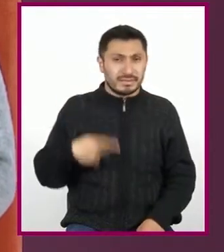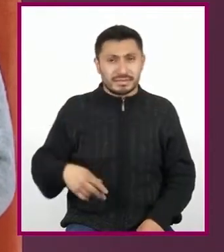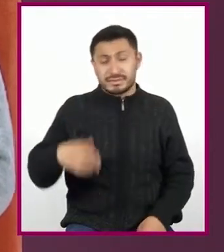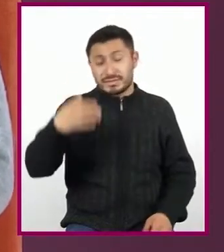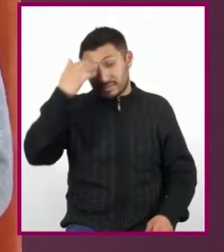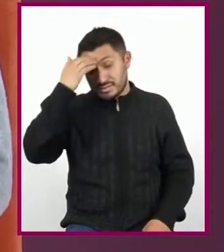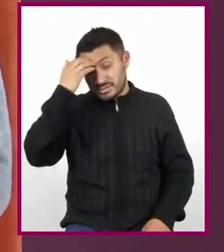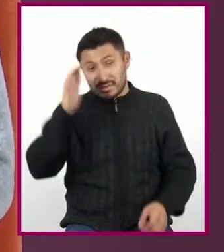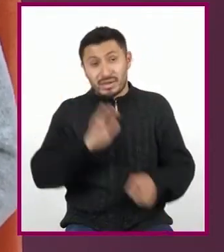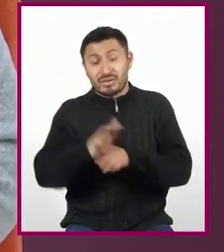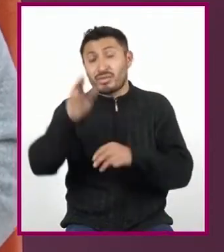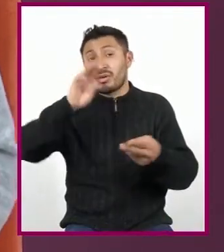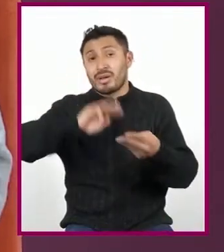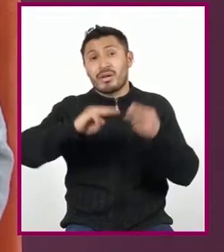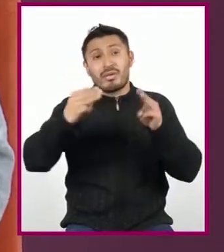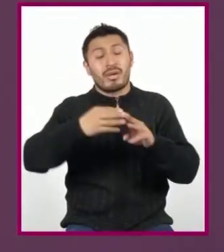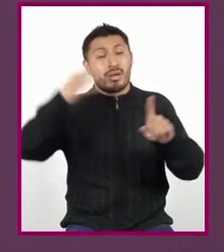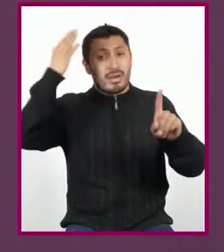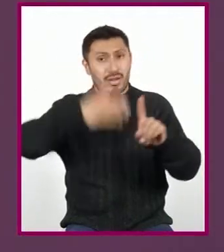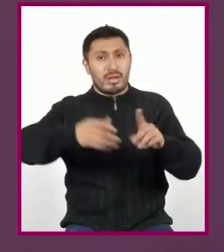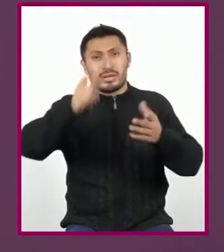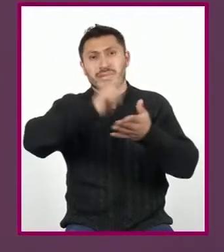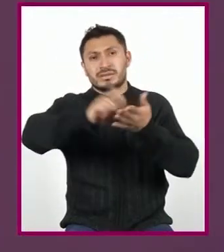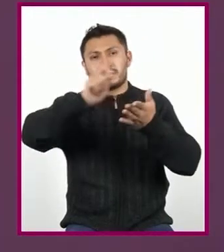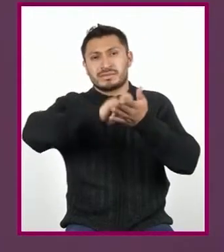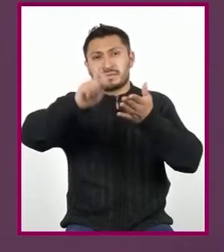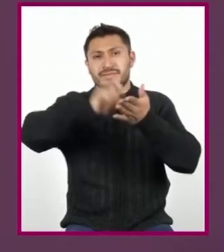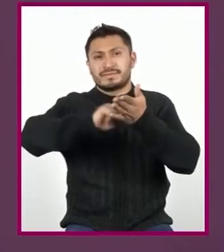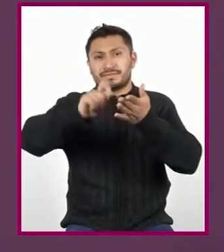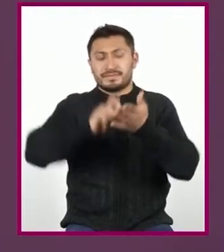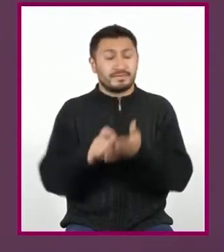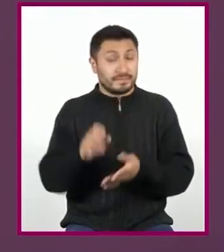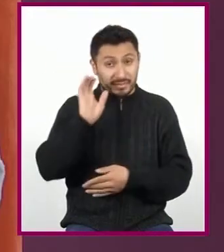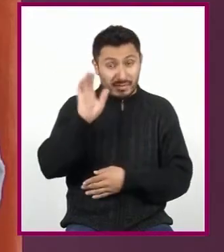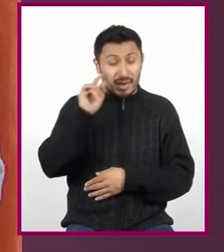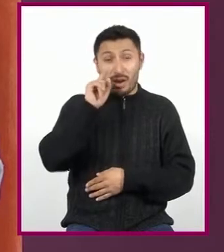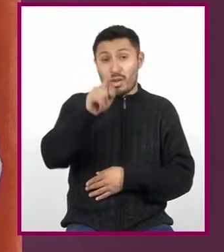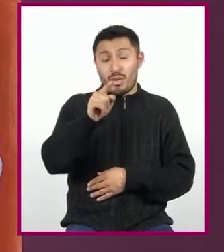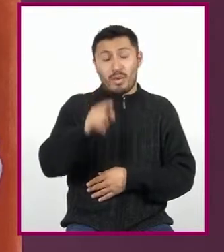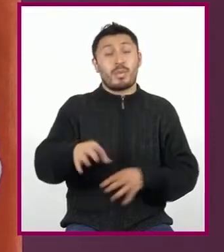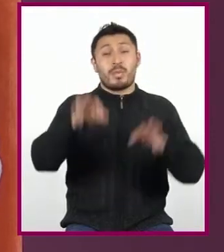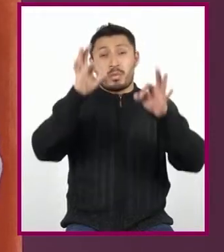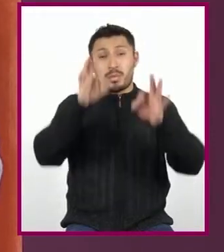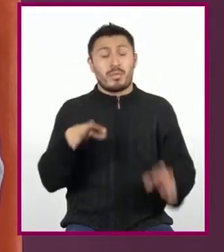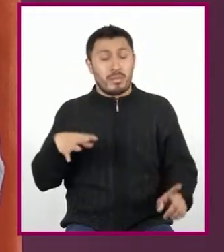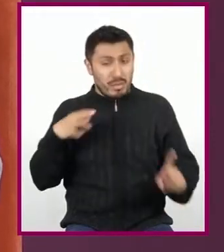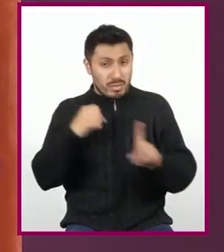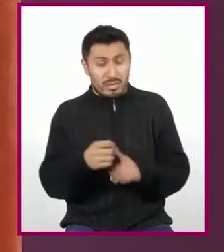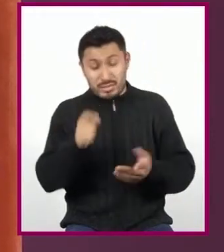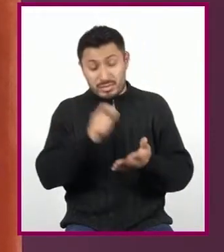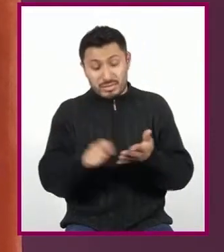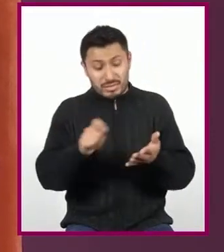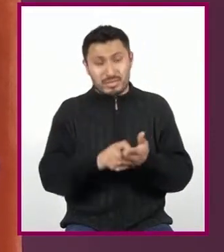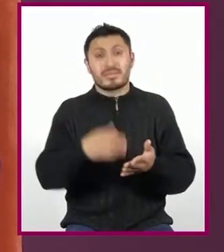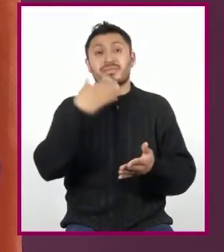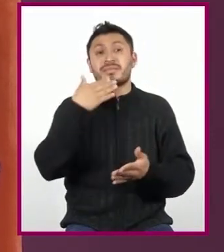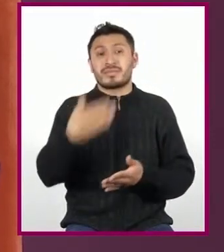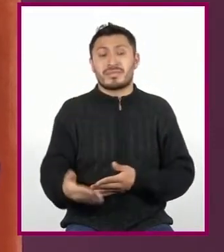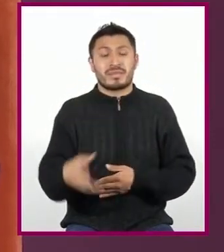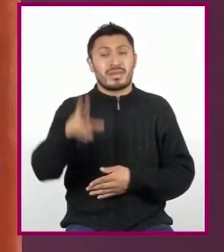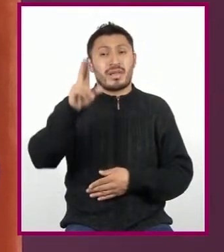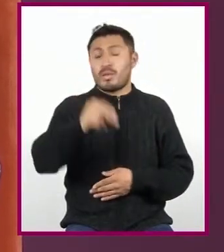conversación. Al escribir un prólogo debemos de considerar una extensión especial. ¿Y cuál es la estructura o cómo se debe de redactar estos